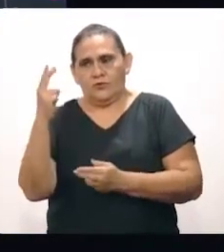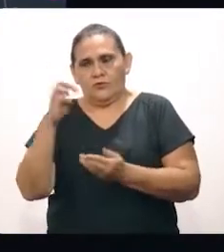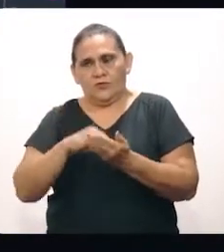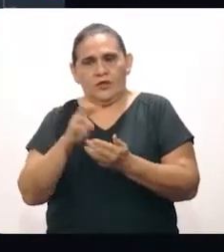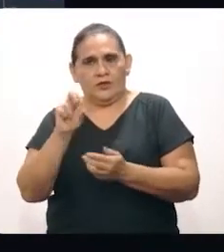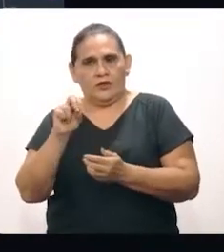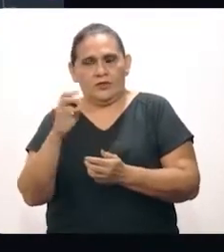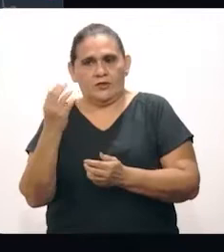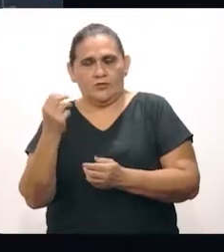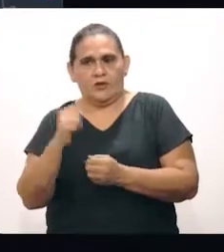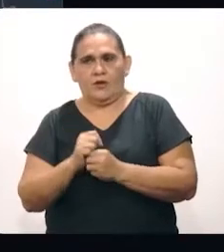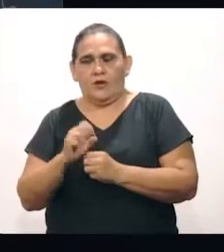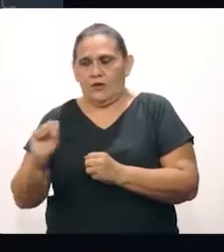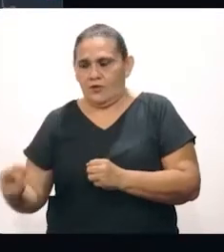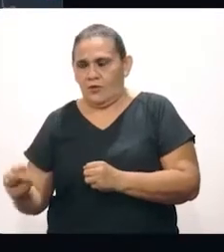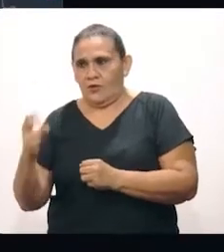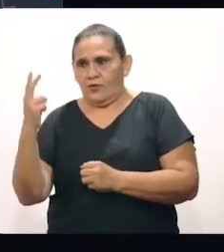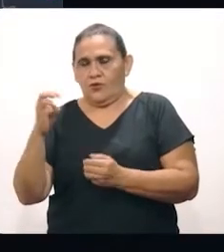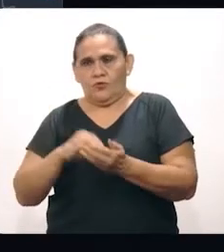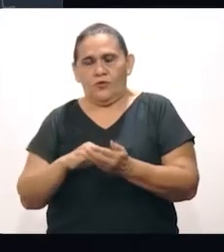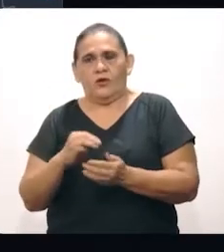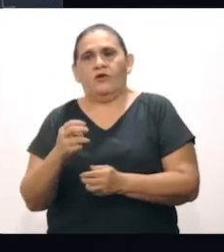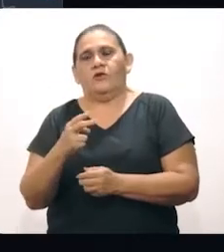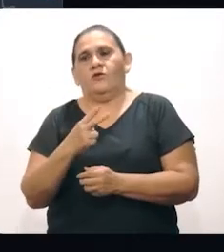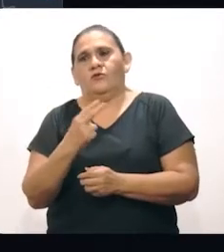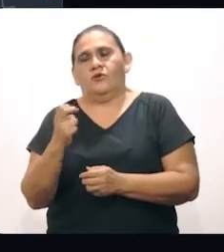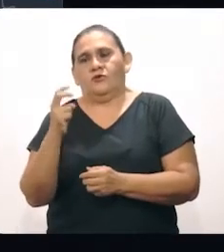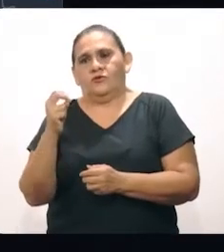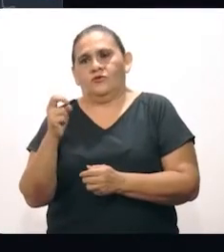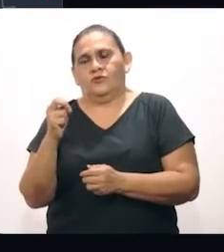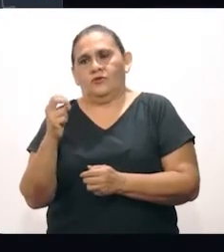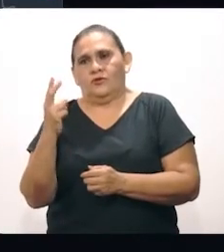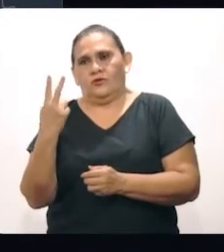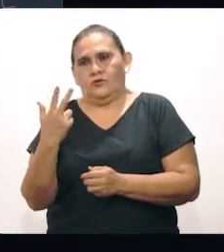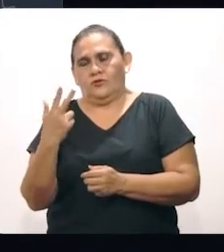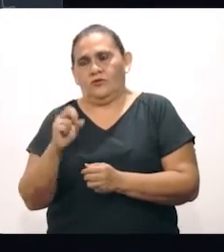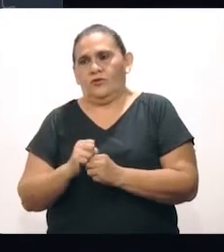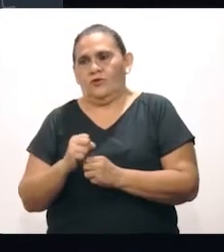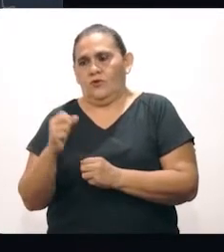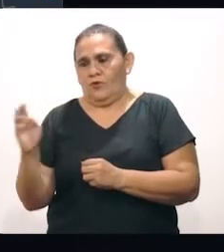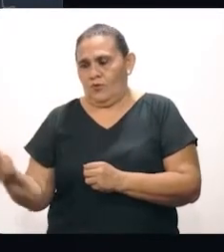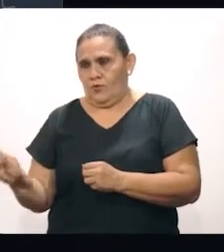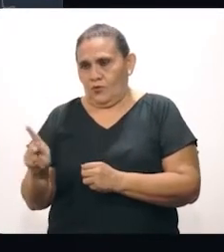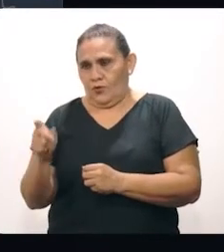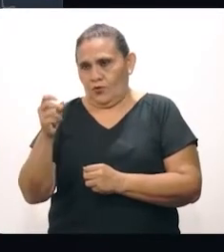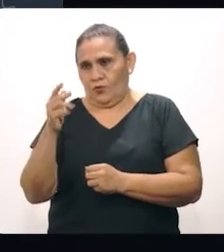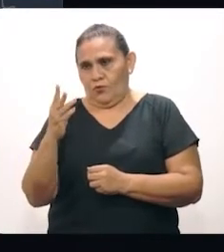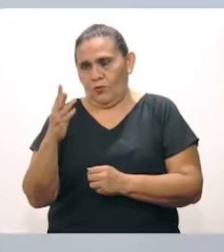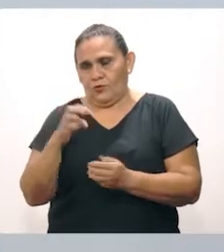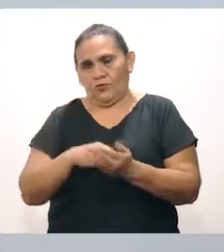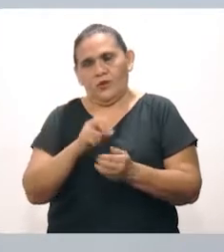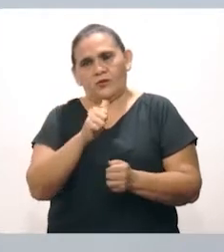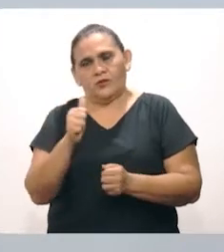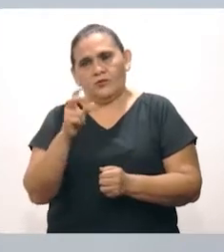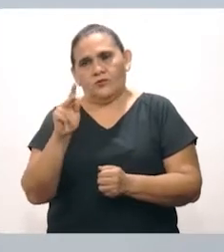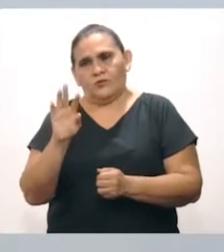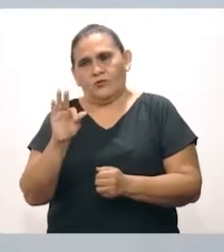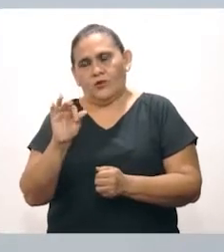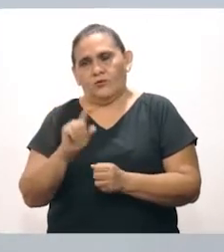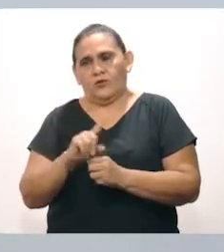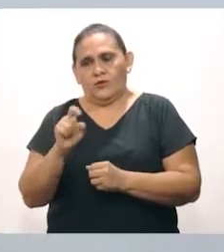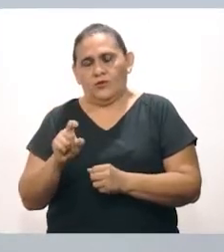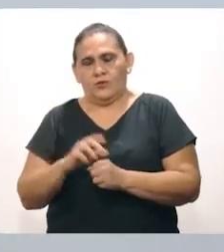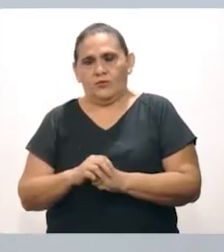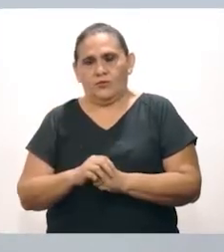2.039, en la zona sur 2.938, en la zona poniente 4.640. Lamentablemente, en